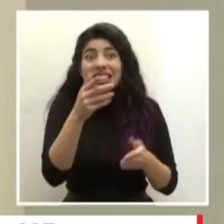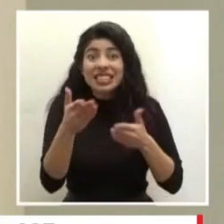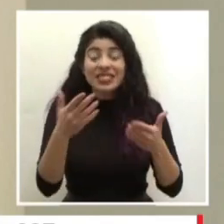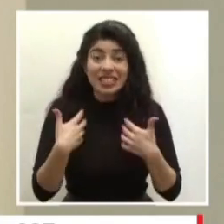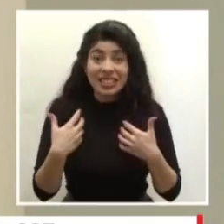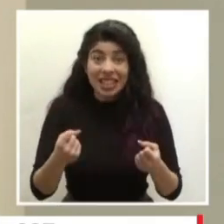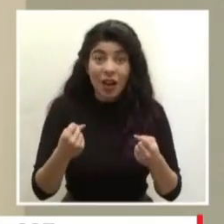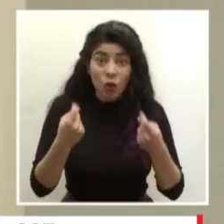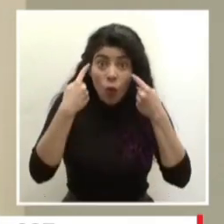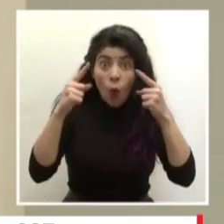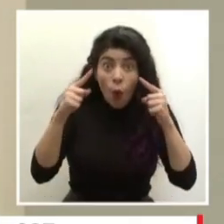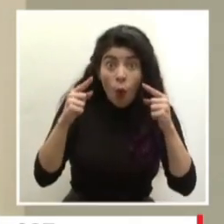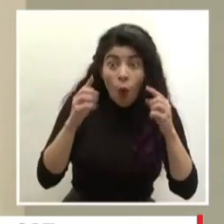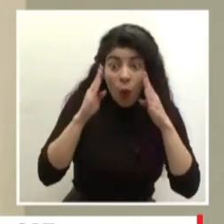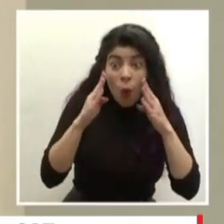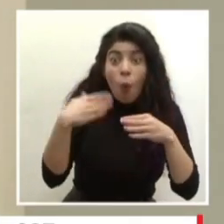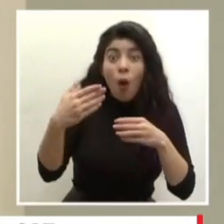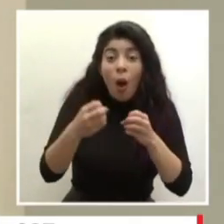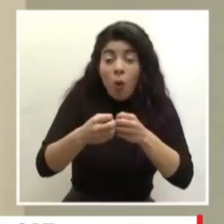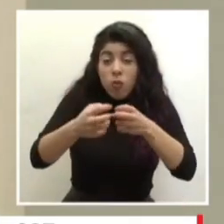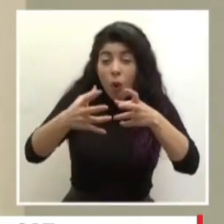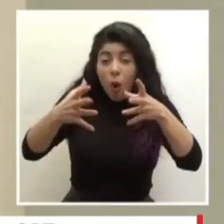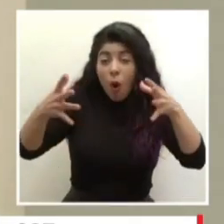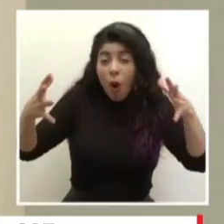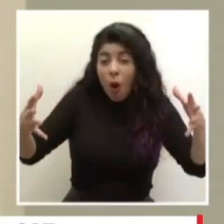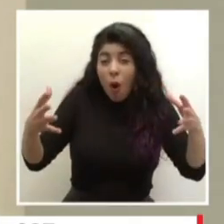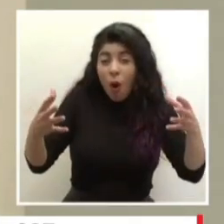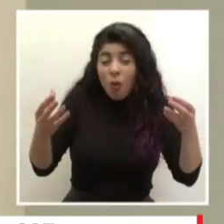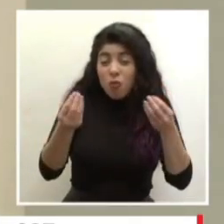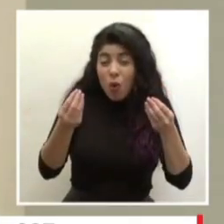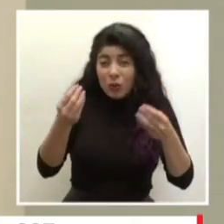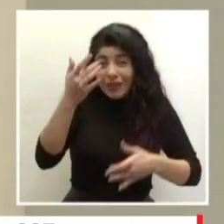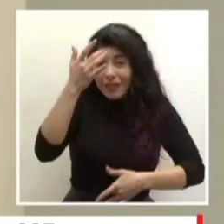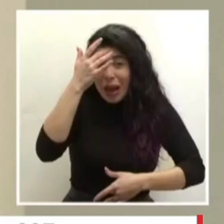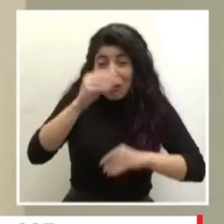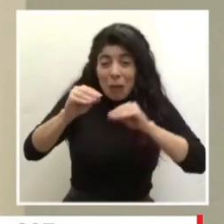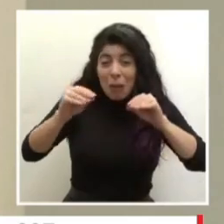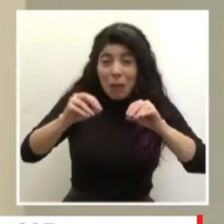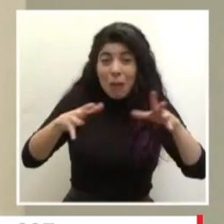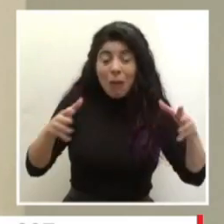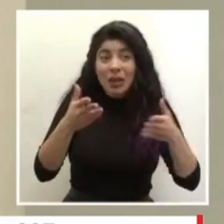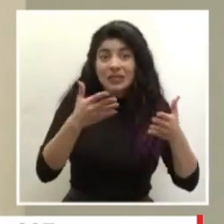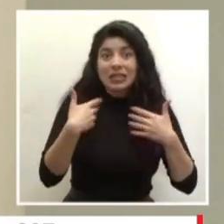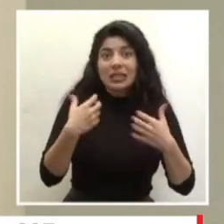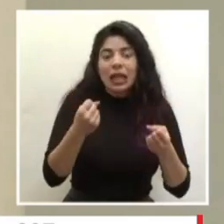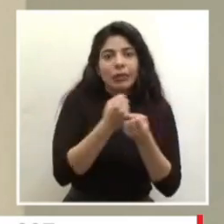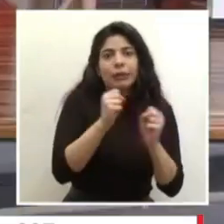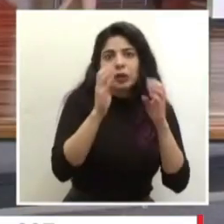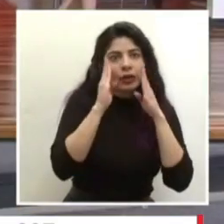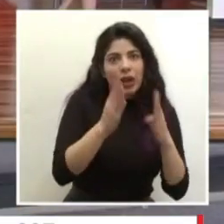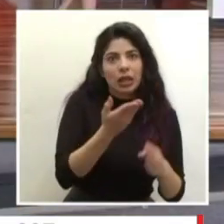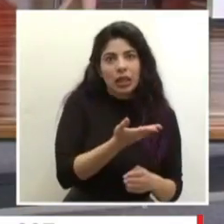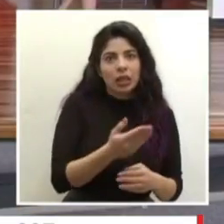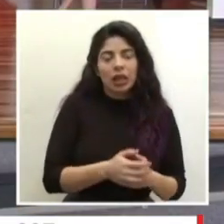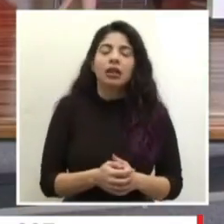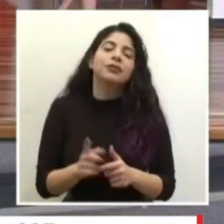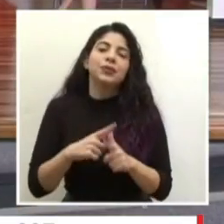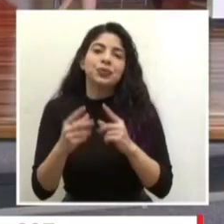salud da abasto cuando existe esa magnificación, esa transmisión simultánea. Así que muchas gracias.